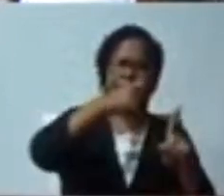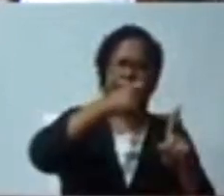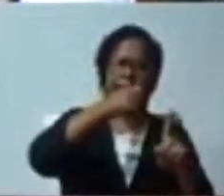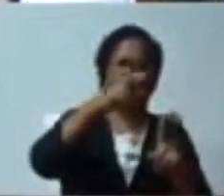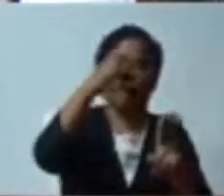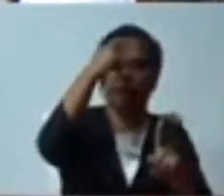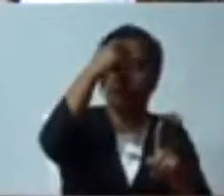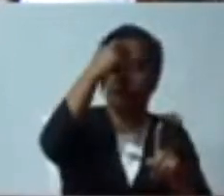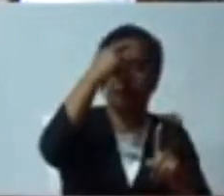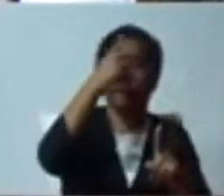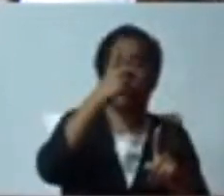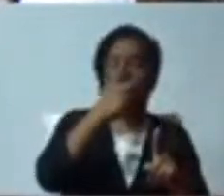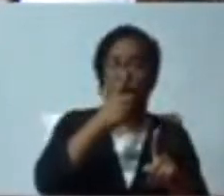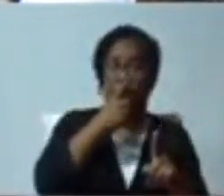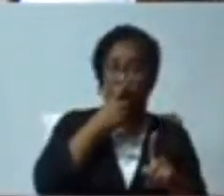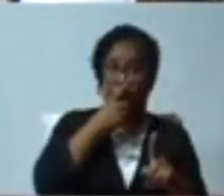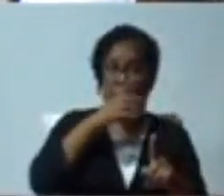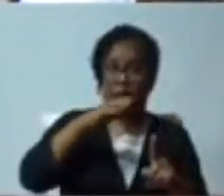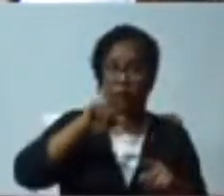circundantes